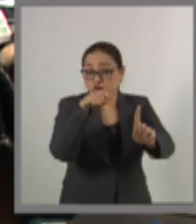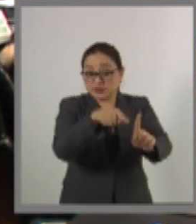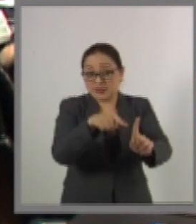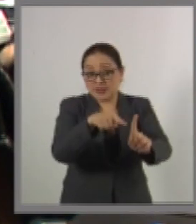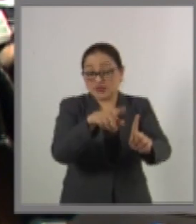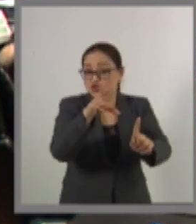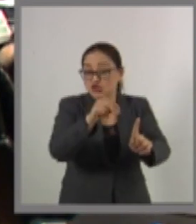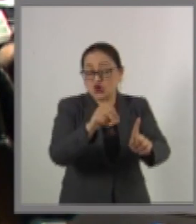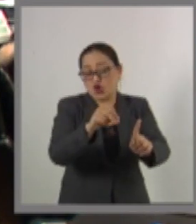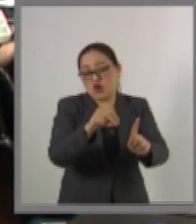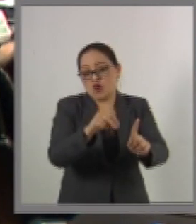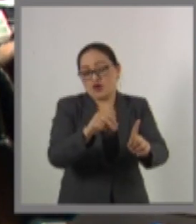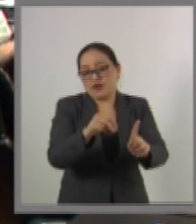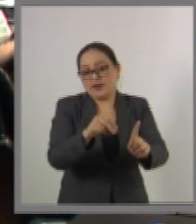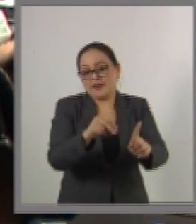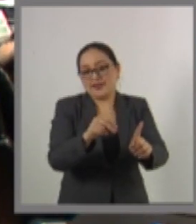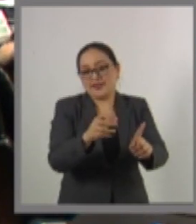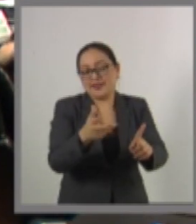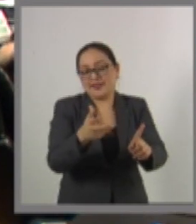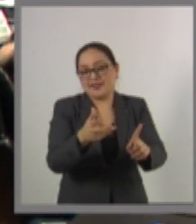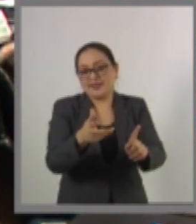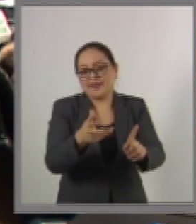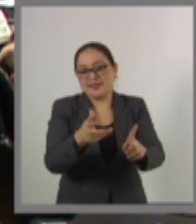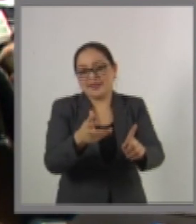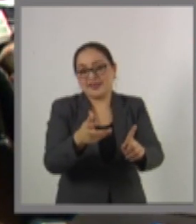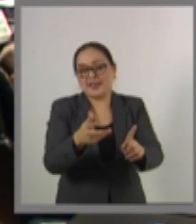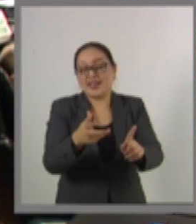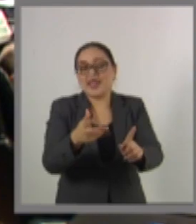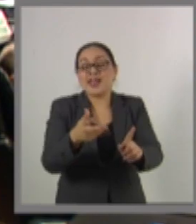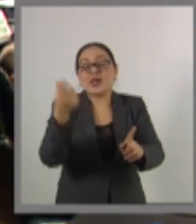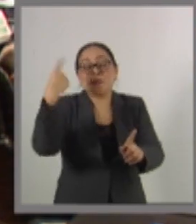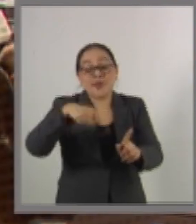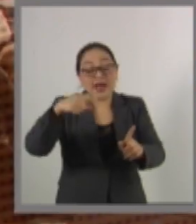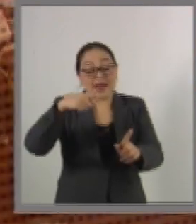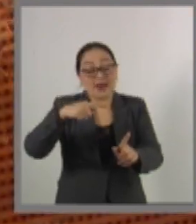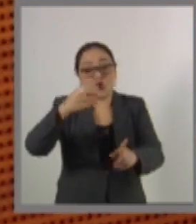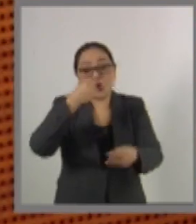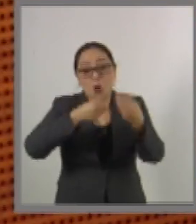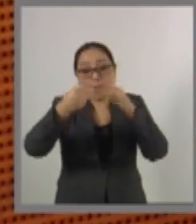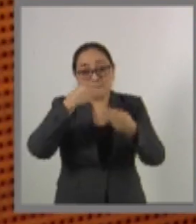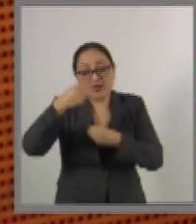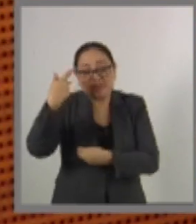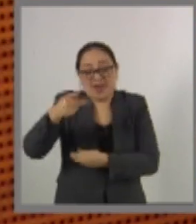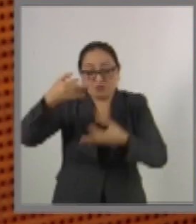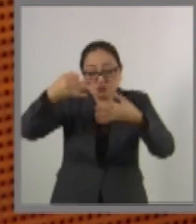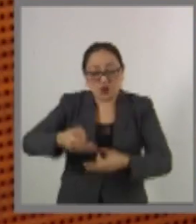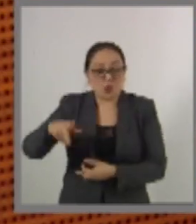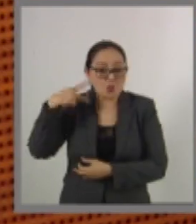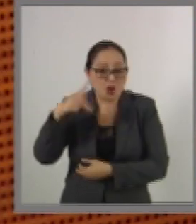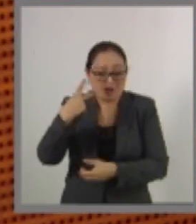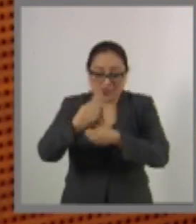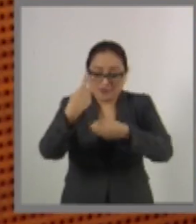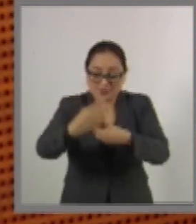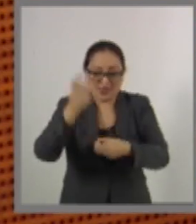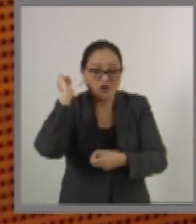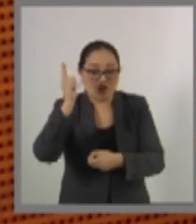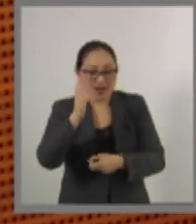de invitarnos a disfrutar de la gastronomía poblana. Felicidades, querido